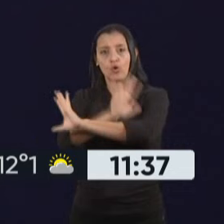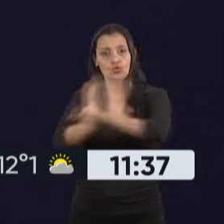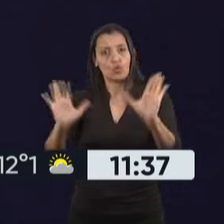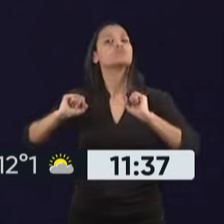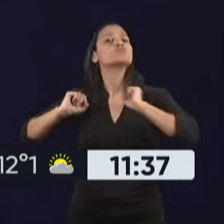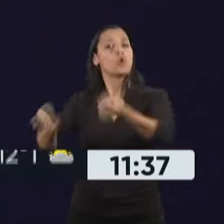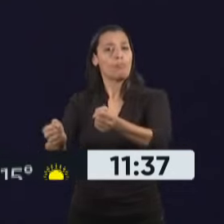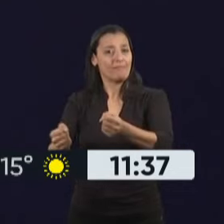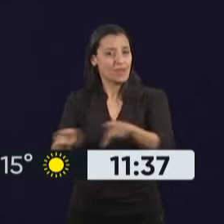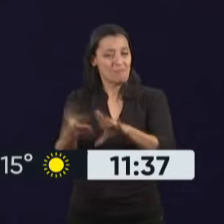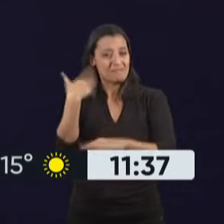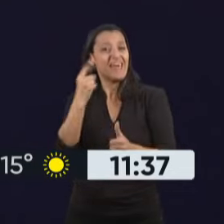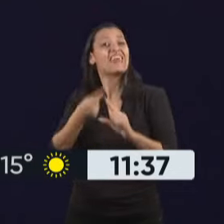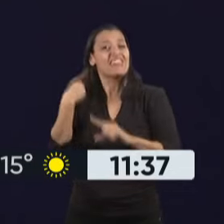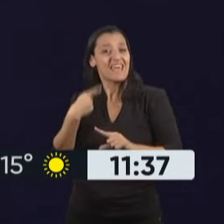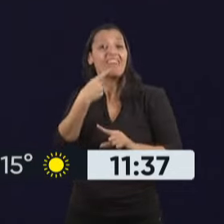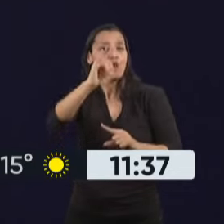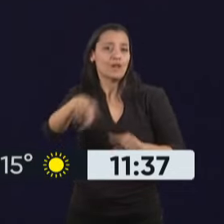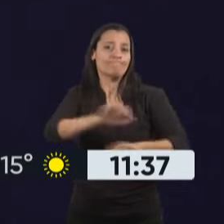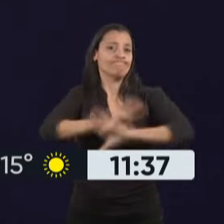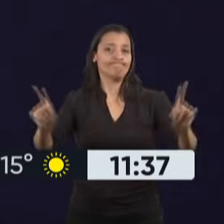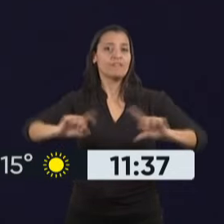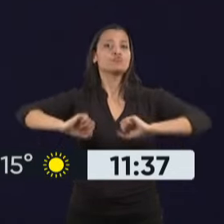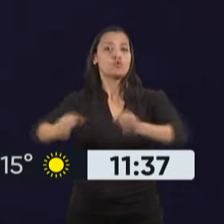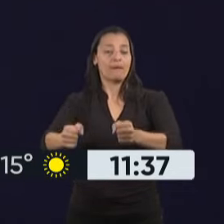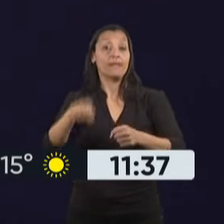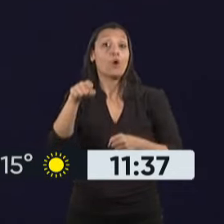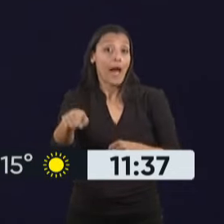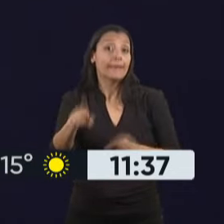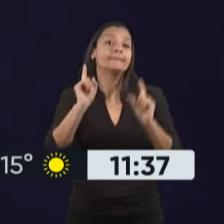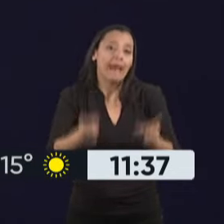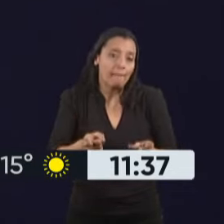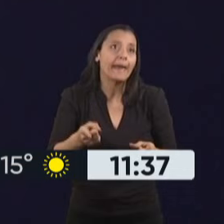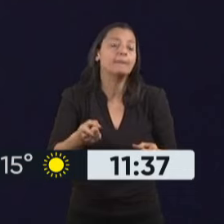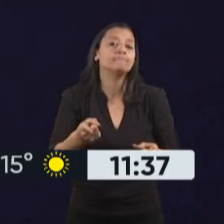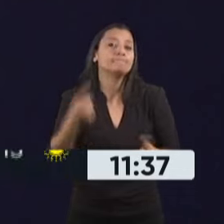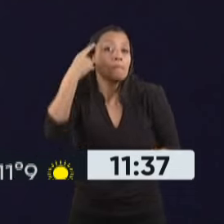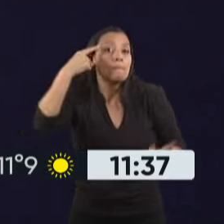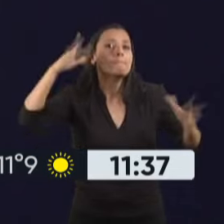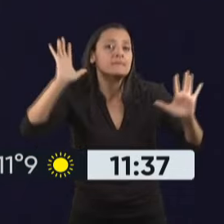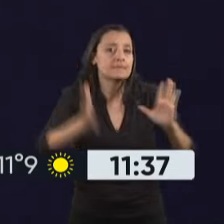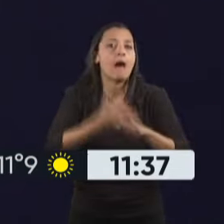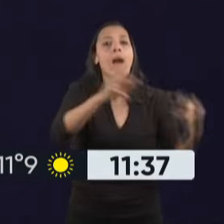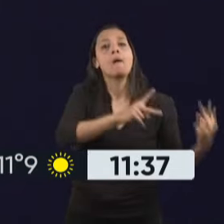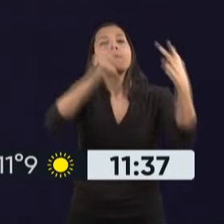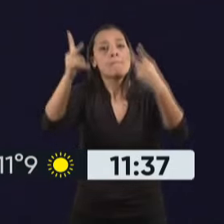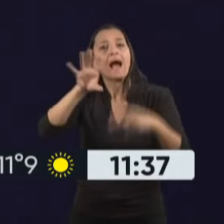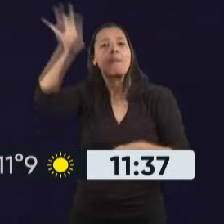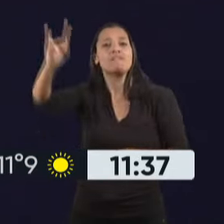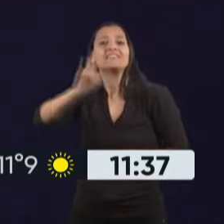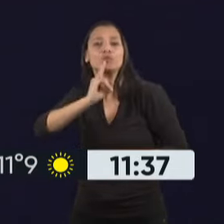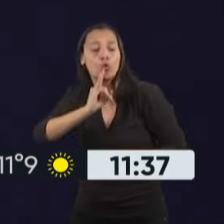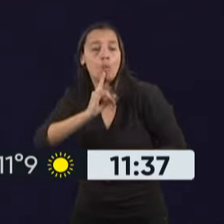hace algunos días atrás. Desde allí tenía previsto incluso viajar directamente a Tucumán.